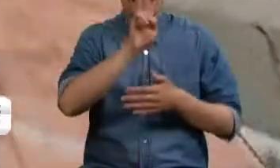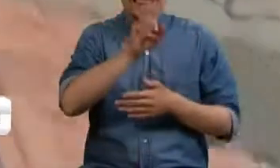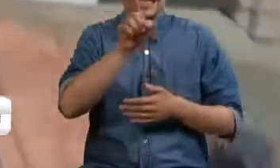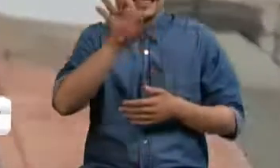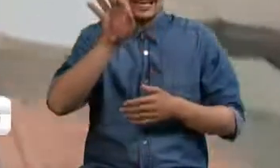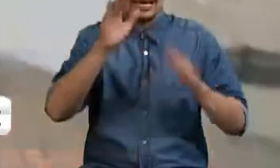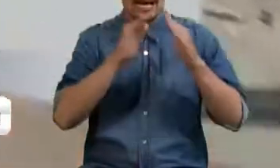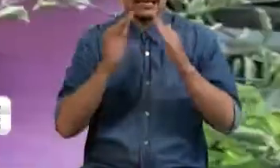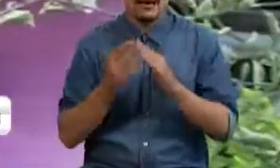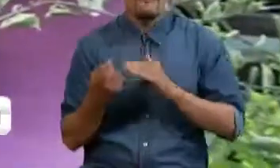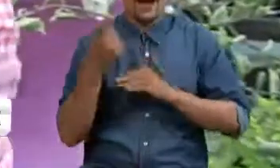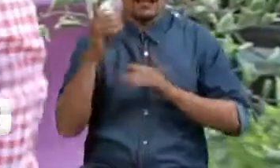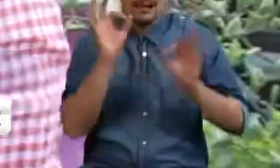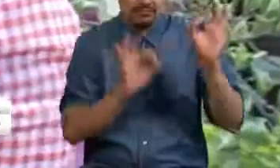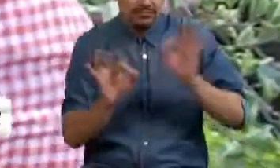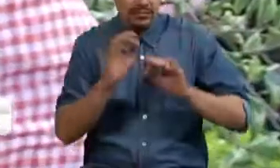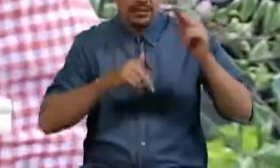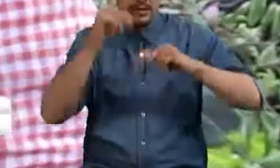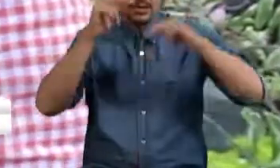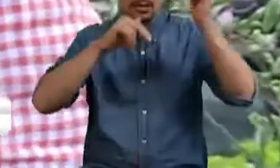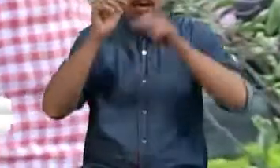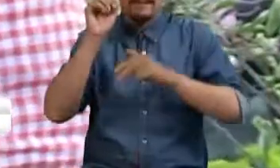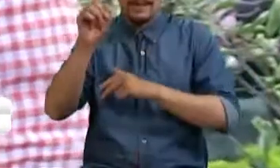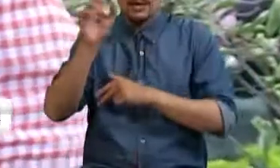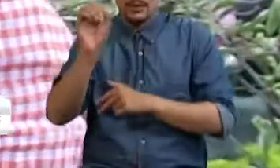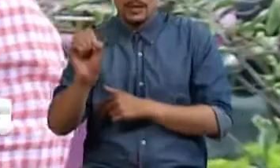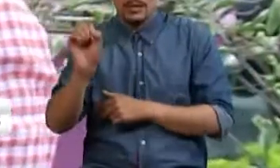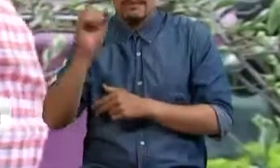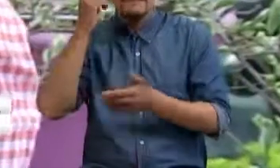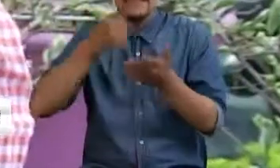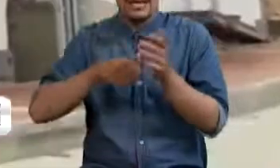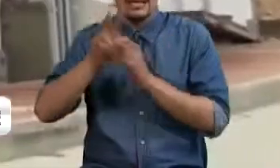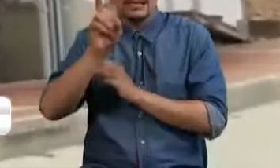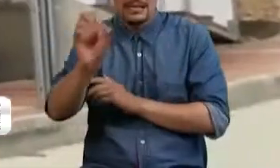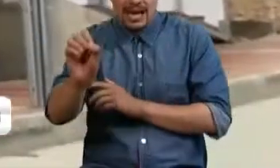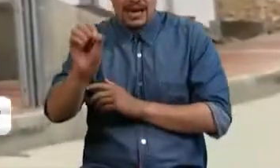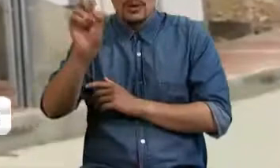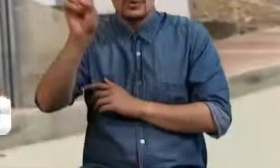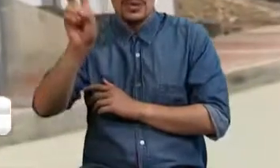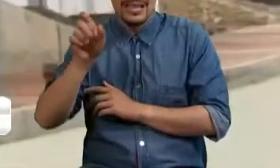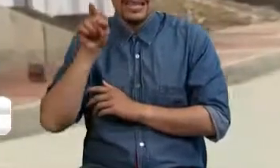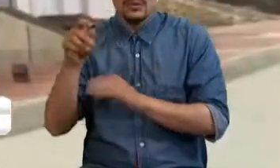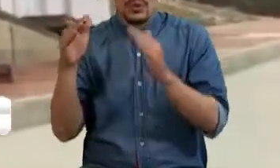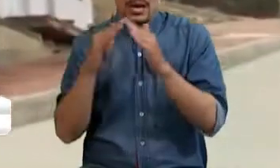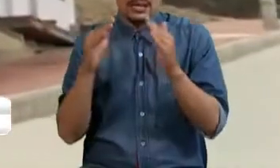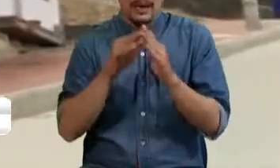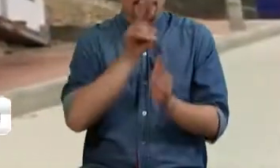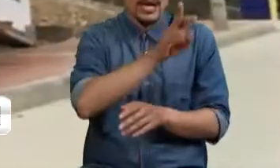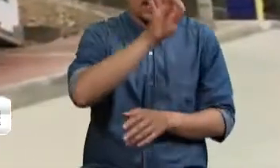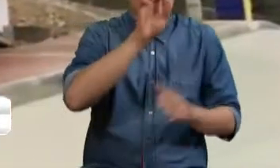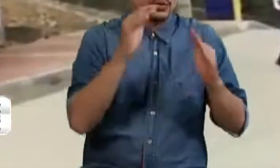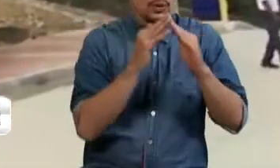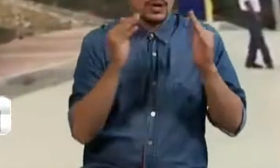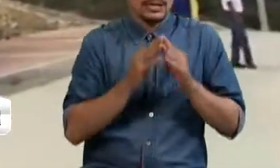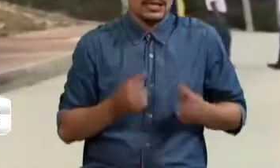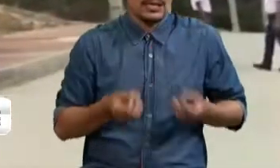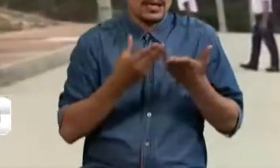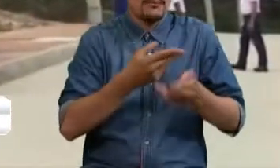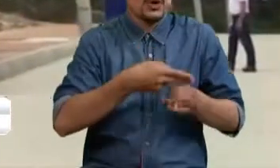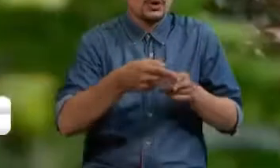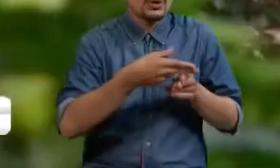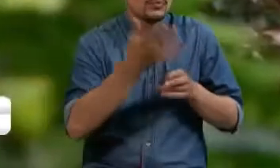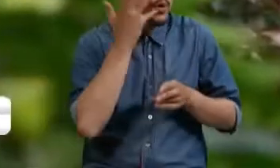faltarían pendientes para terminar las mil siete que quedan construidas de aquí a mayo del próximo año 28 viviendas serán entregadas en los